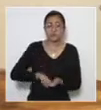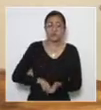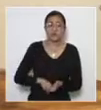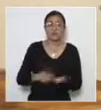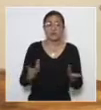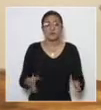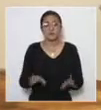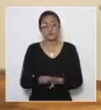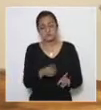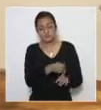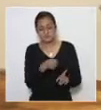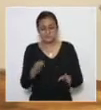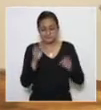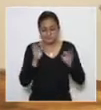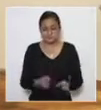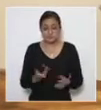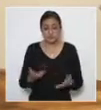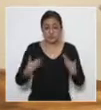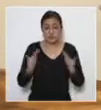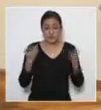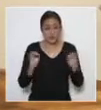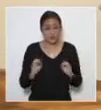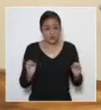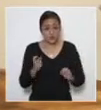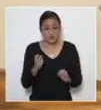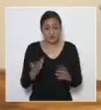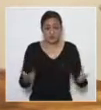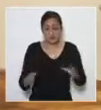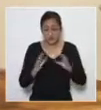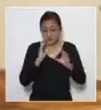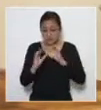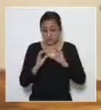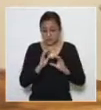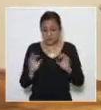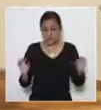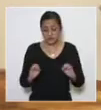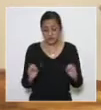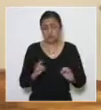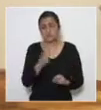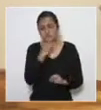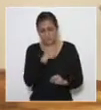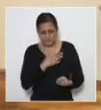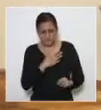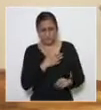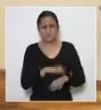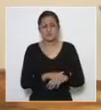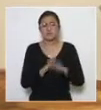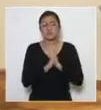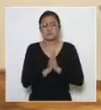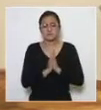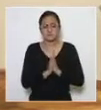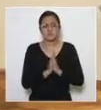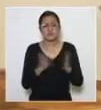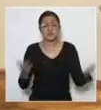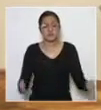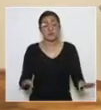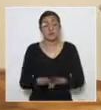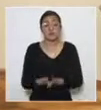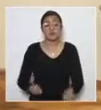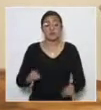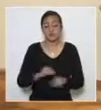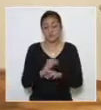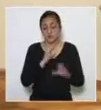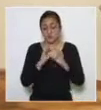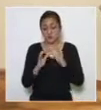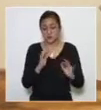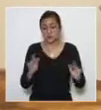orden. Pero si no hay confianza en ese tipo de comunicaciones, háganmelo a mí. La forma de establecer